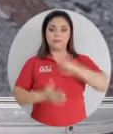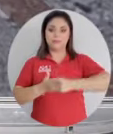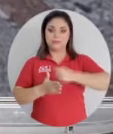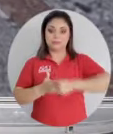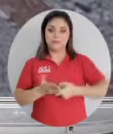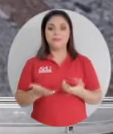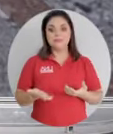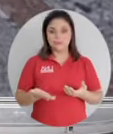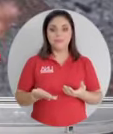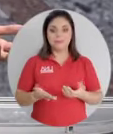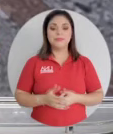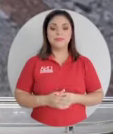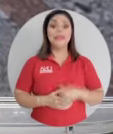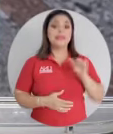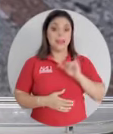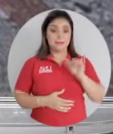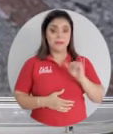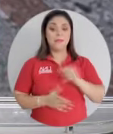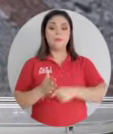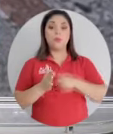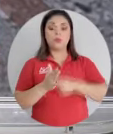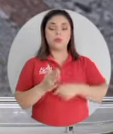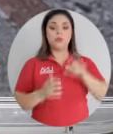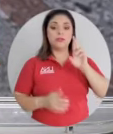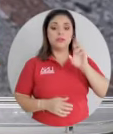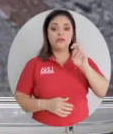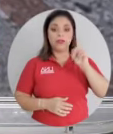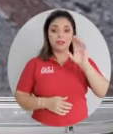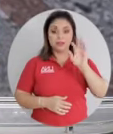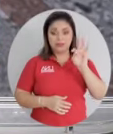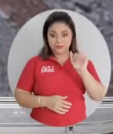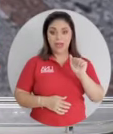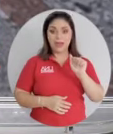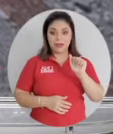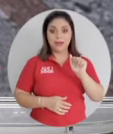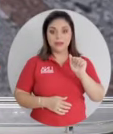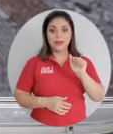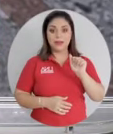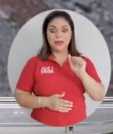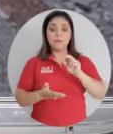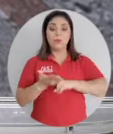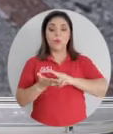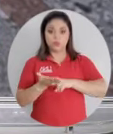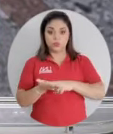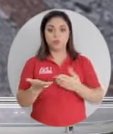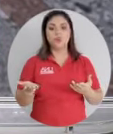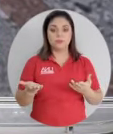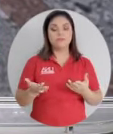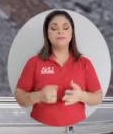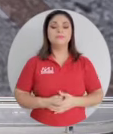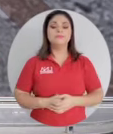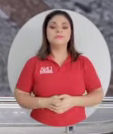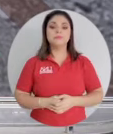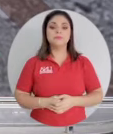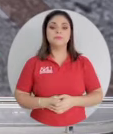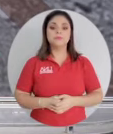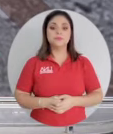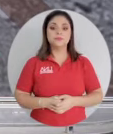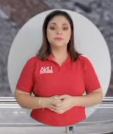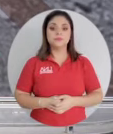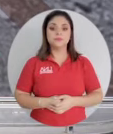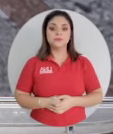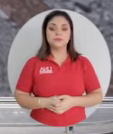términos generales, ¿verdad? Que el IVA y la misma renta, que son la fuente de ingresos más importantes del gobierno. Aquí